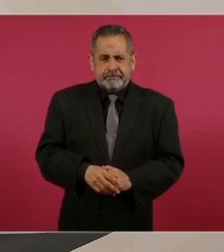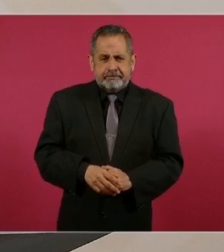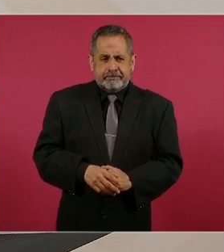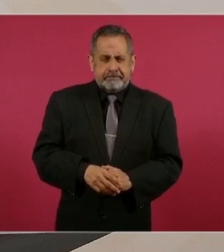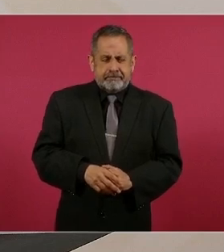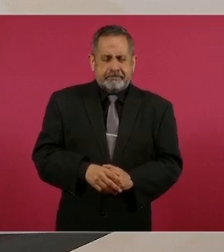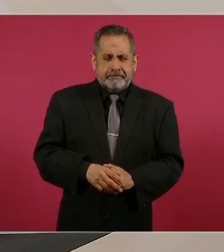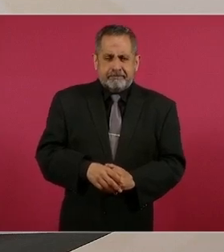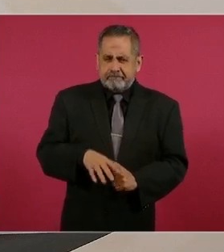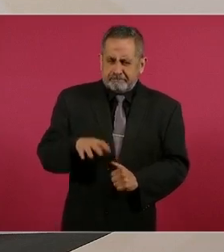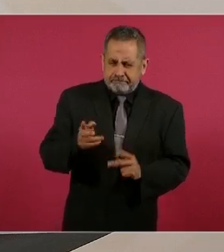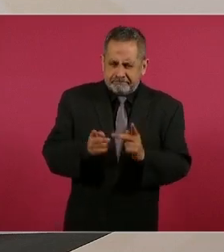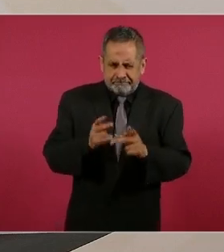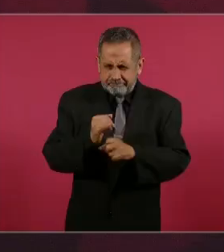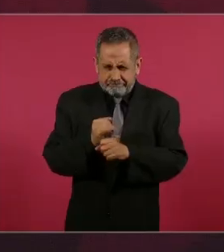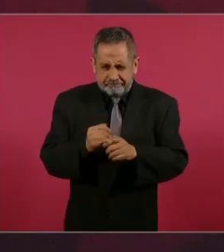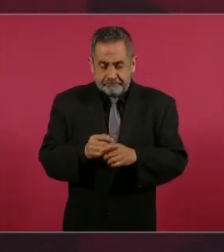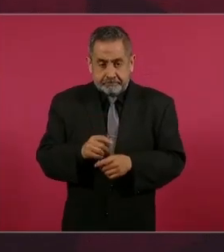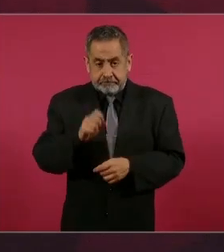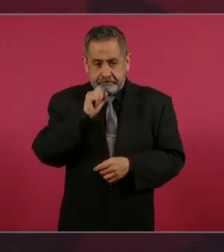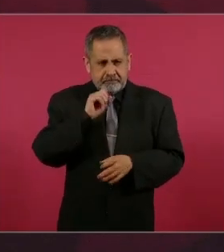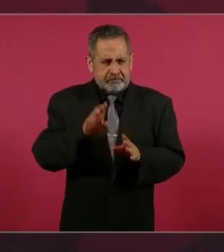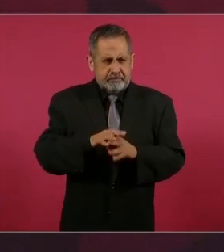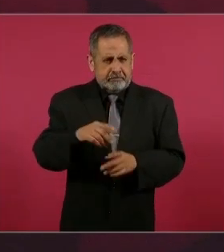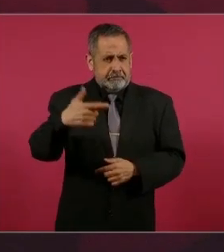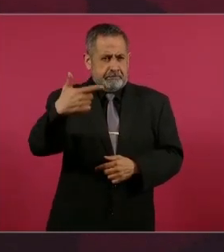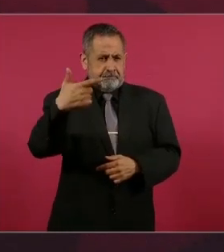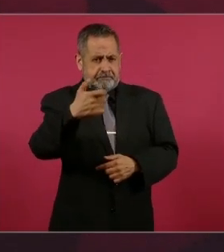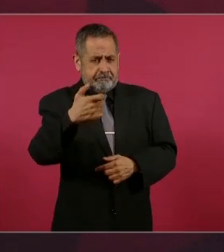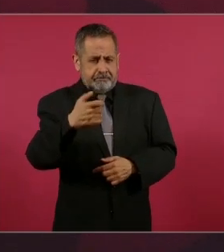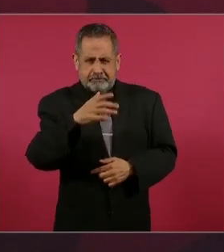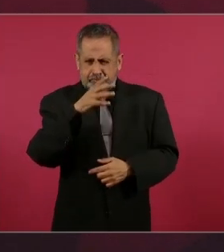las preguntas, el mismo tirador